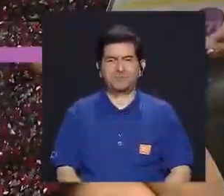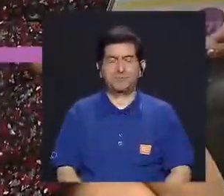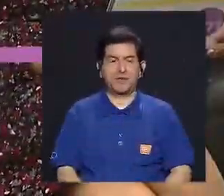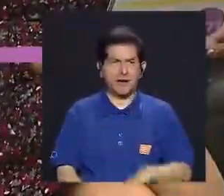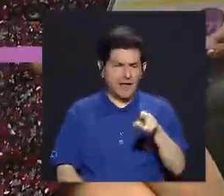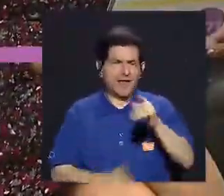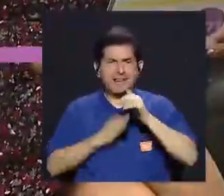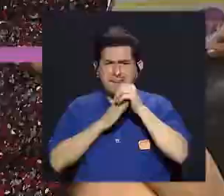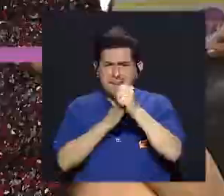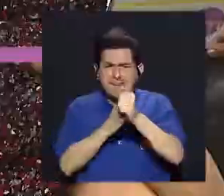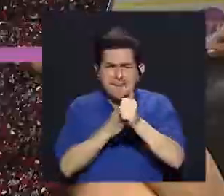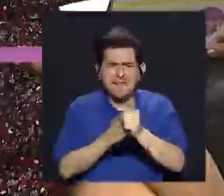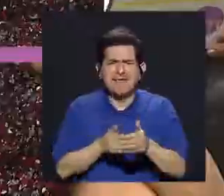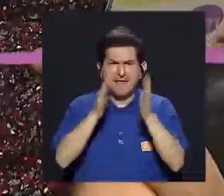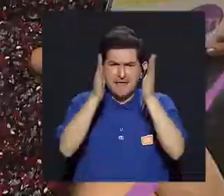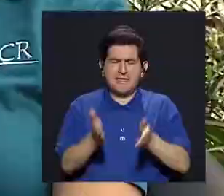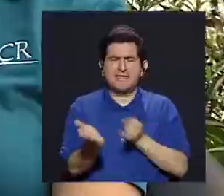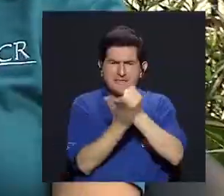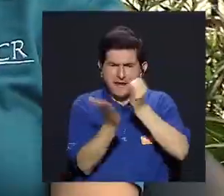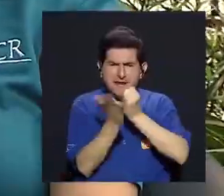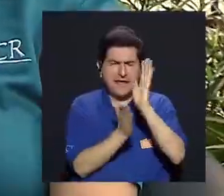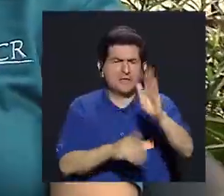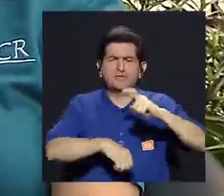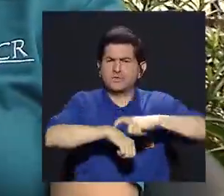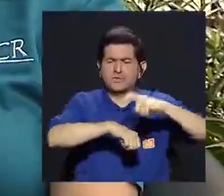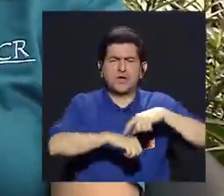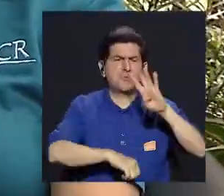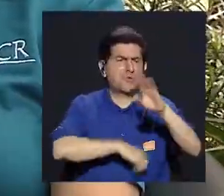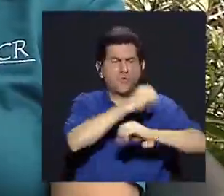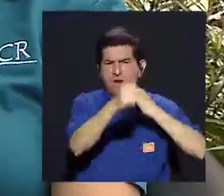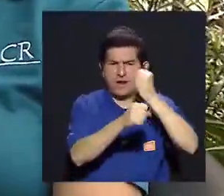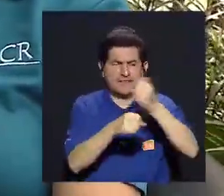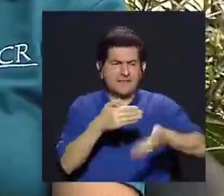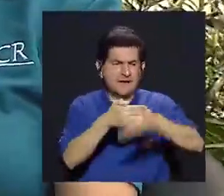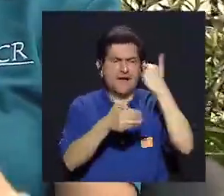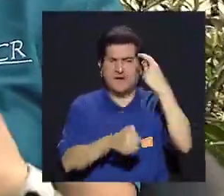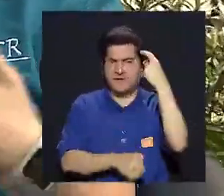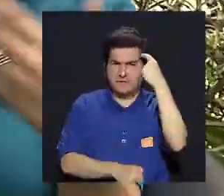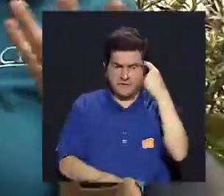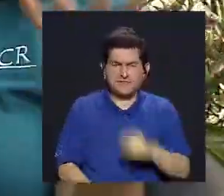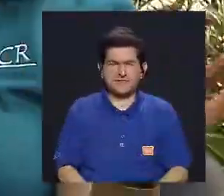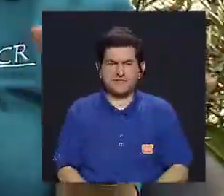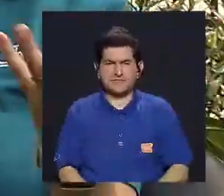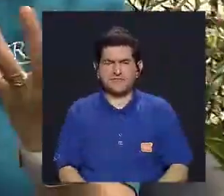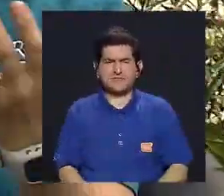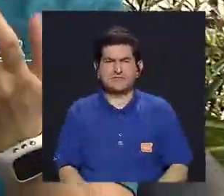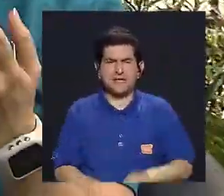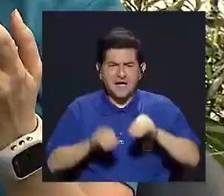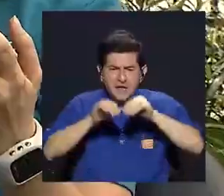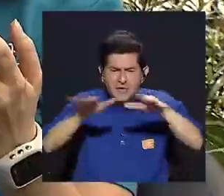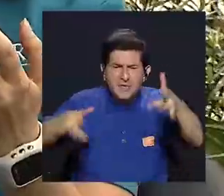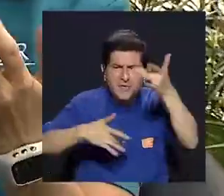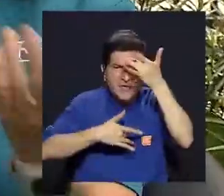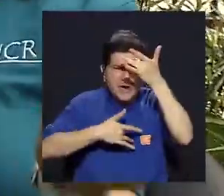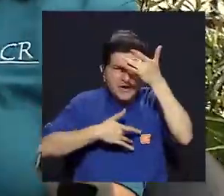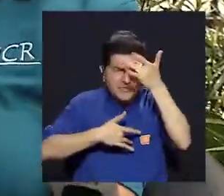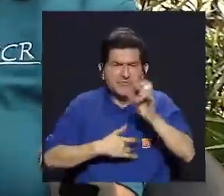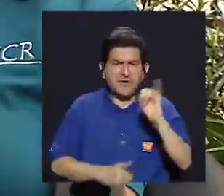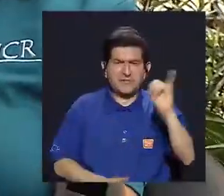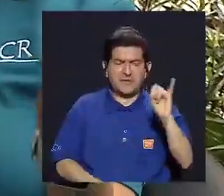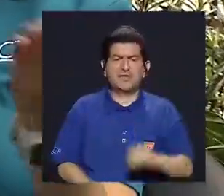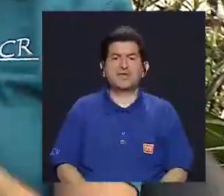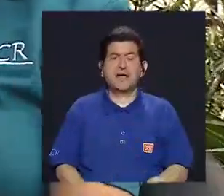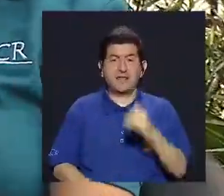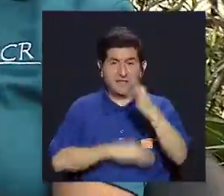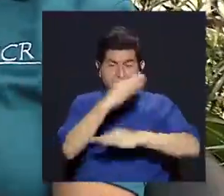un pionero en investigación en aquella época hace más de 40 años podemos imaginar que la epidemiología de muchas enfermedades infecciosas